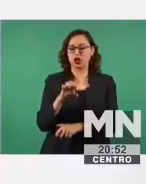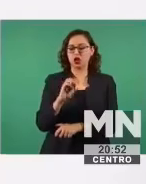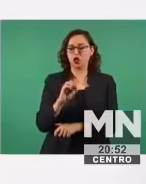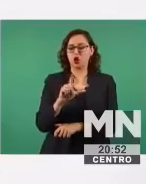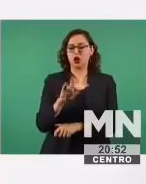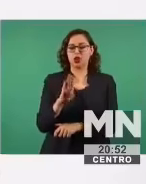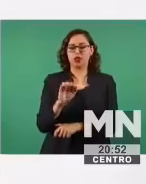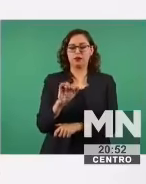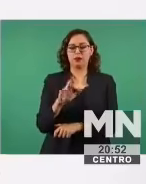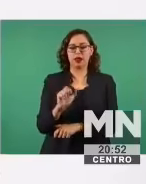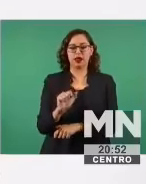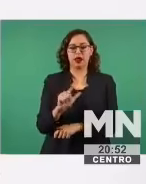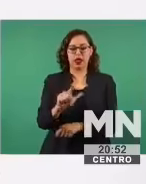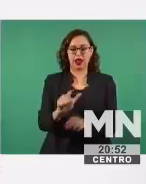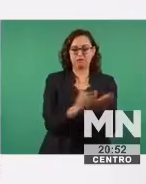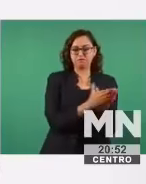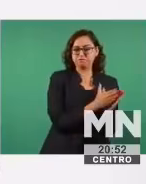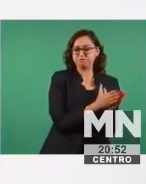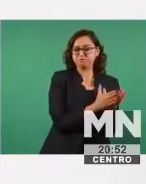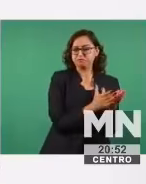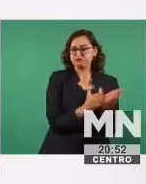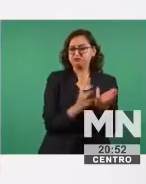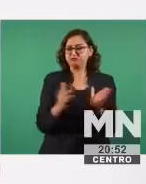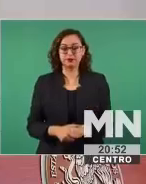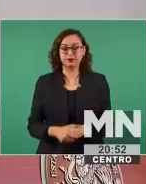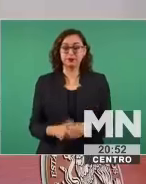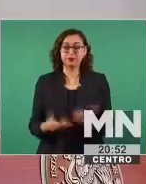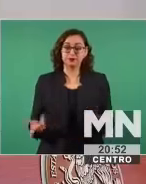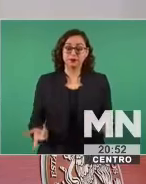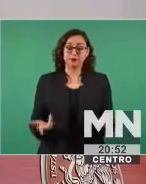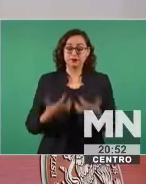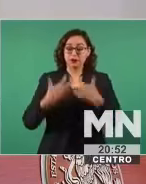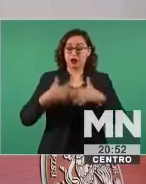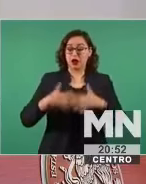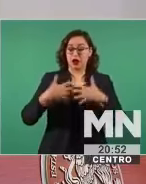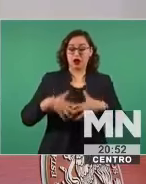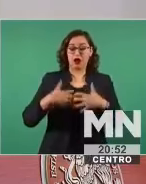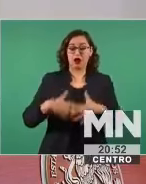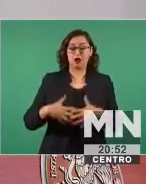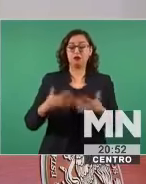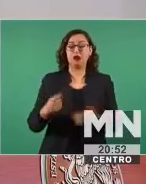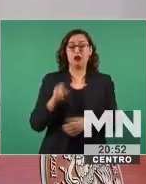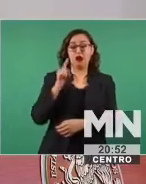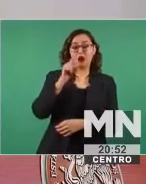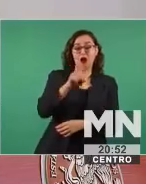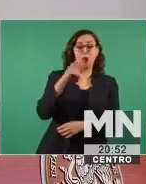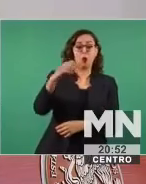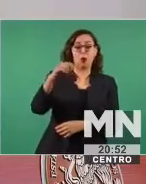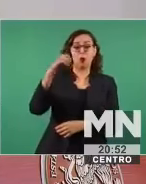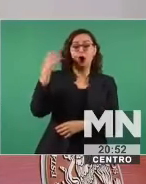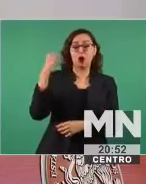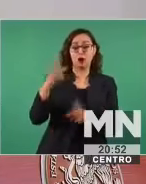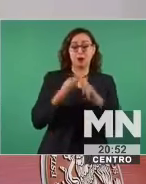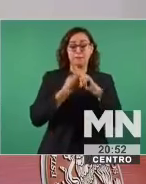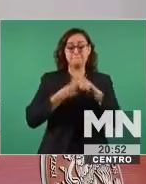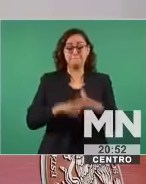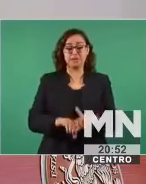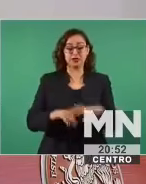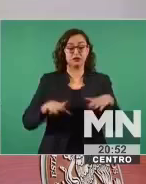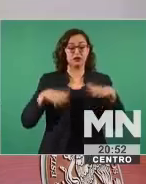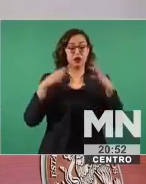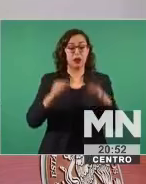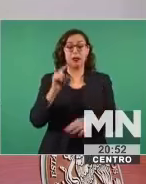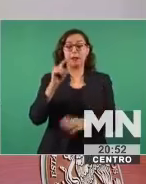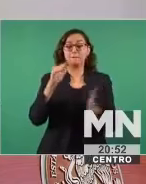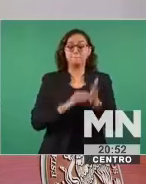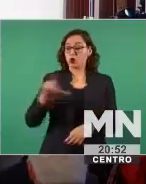en el 21 estuviéramos en esa situación. Posiblemente en términos macros estemos con esa